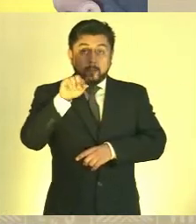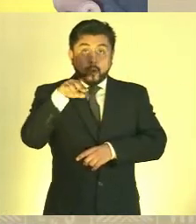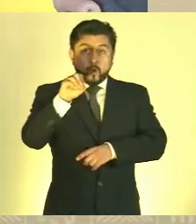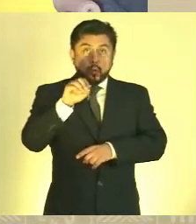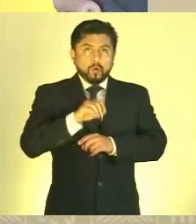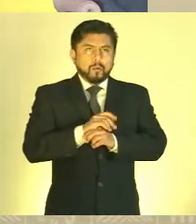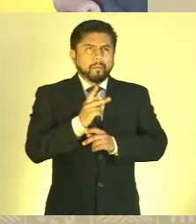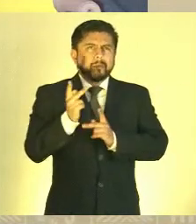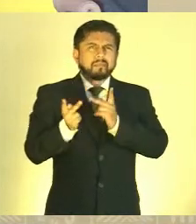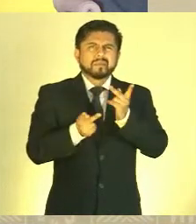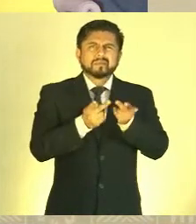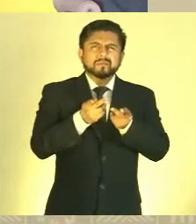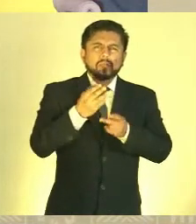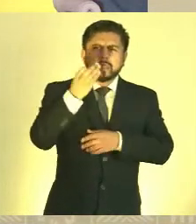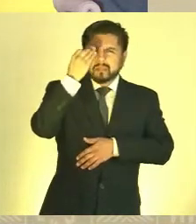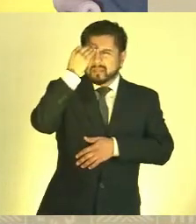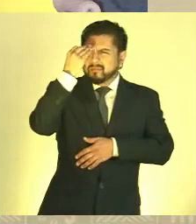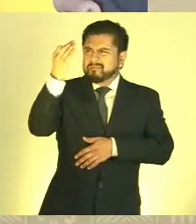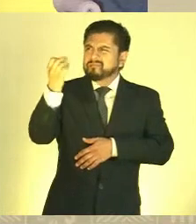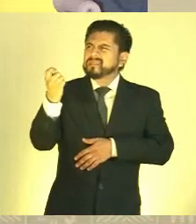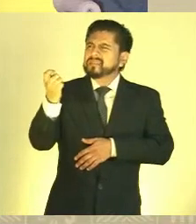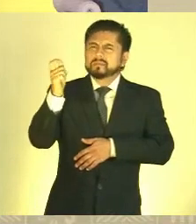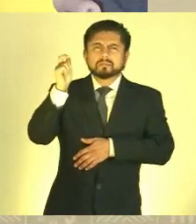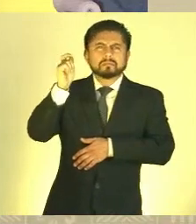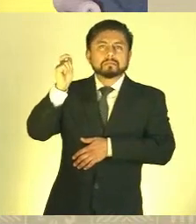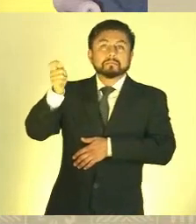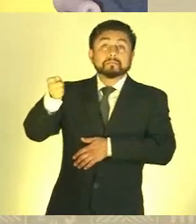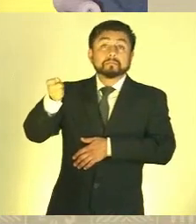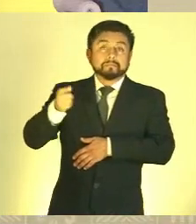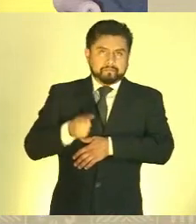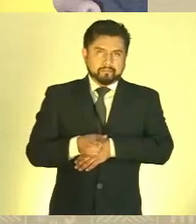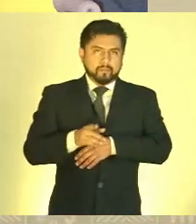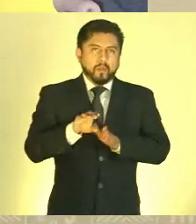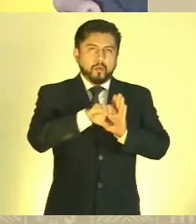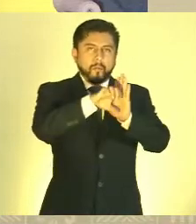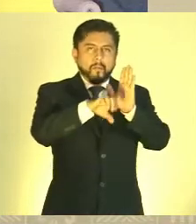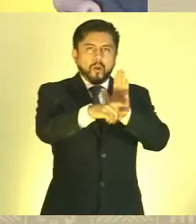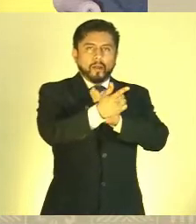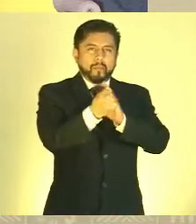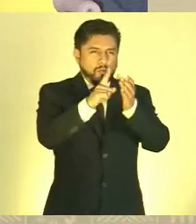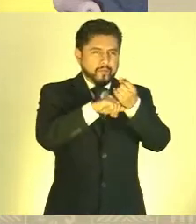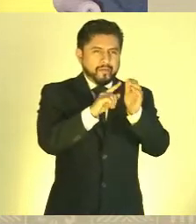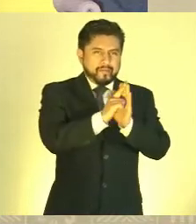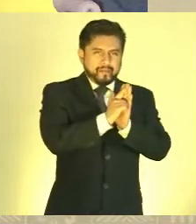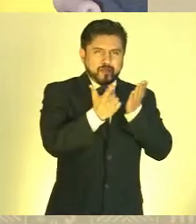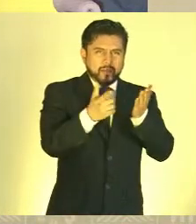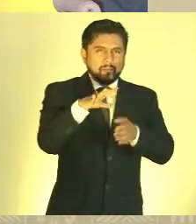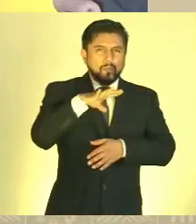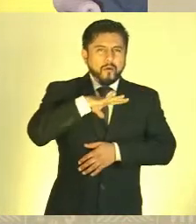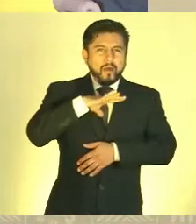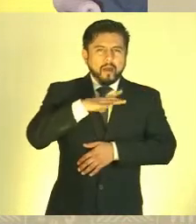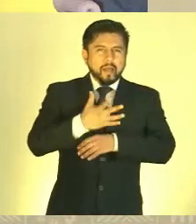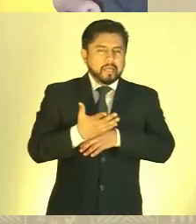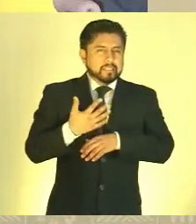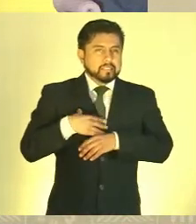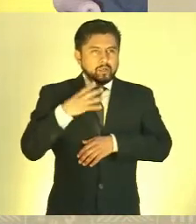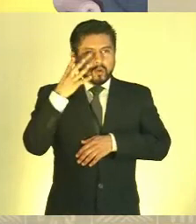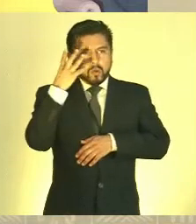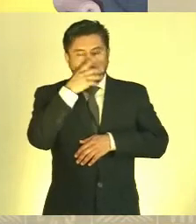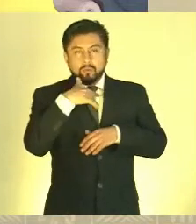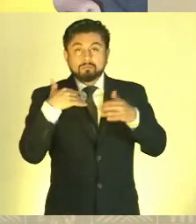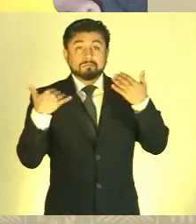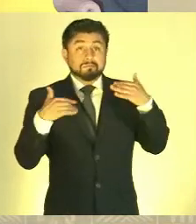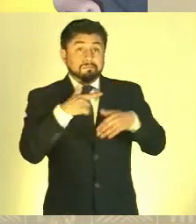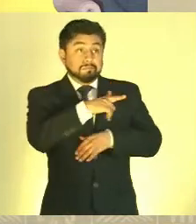tiempo. Hay, por ejemplo, una parte maravillosa en donde se está planteando y